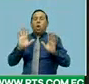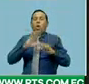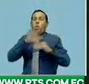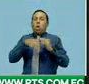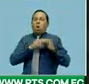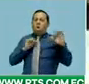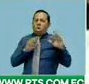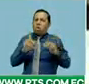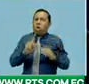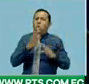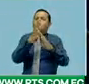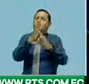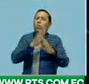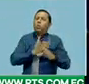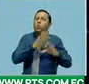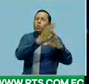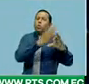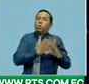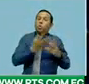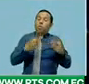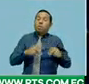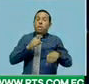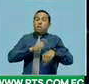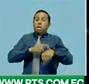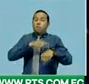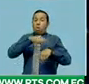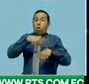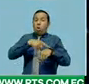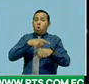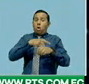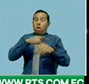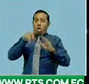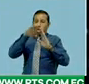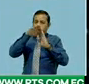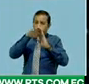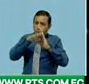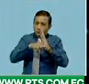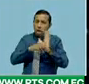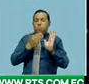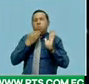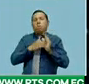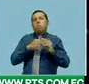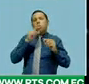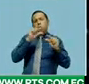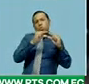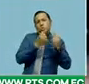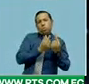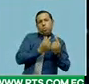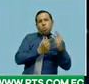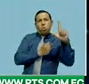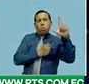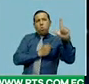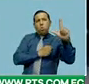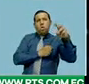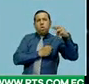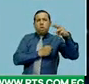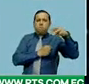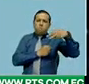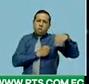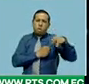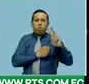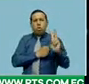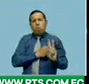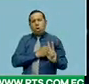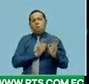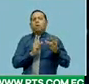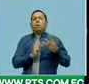menos horas de clases. Por ejemplo, 20 estudiantes van los lunes y miércoles, otro grupo de estudiantes, los otros 20 van los martes y